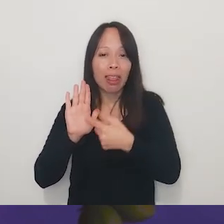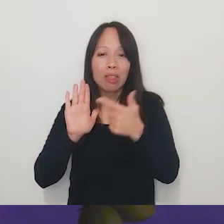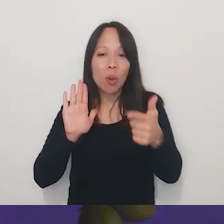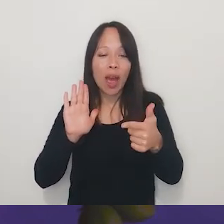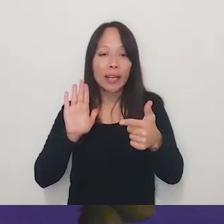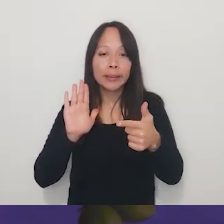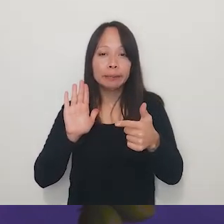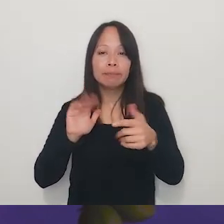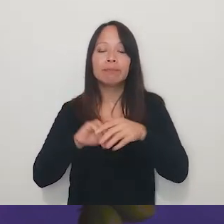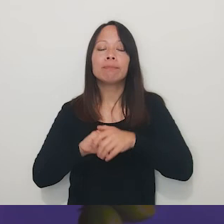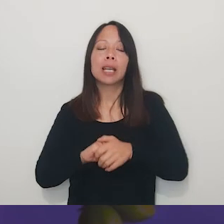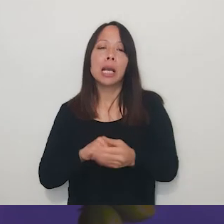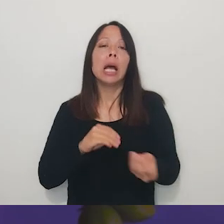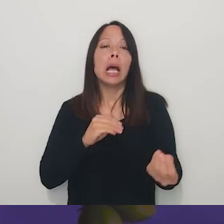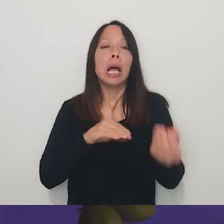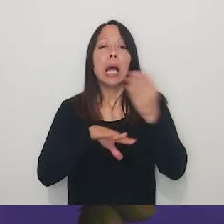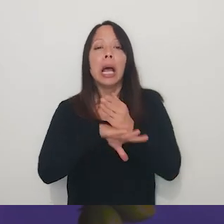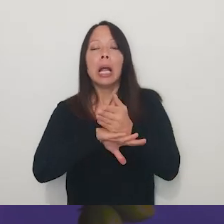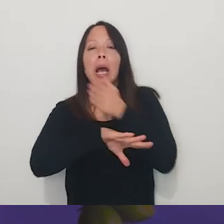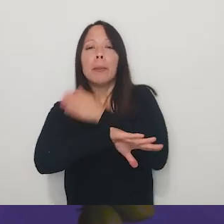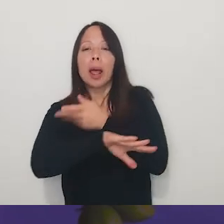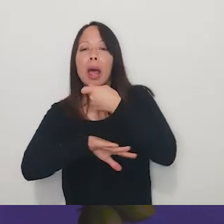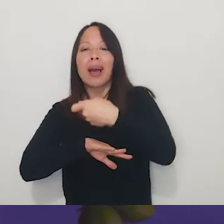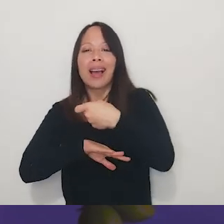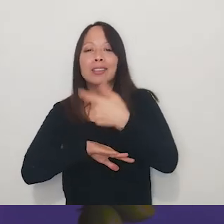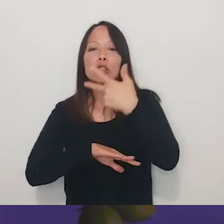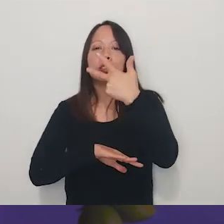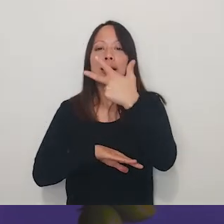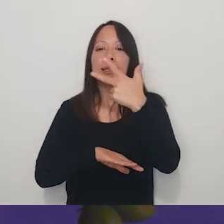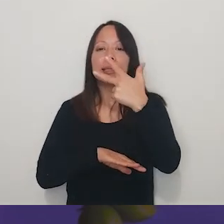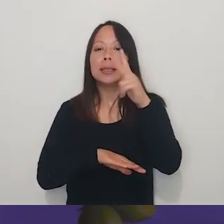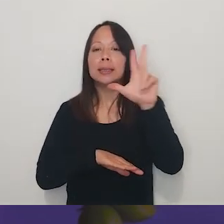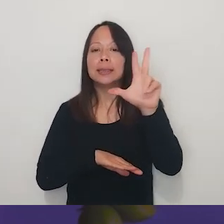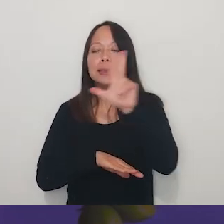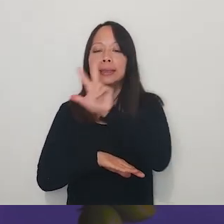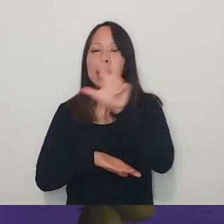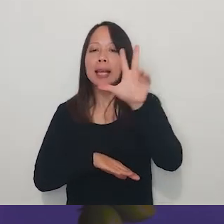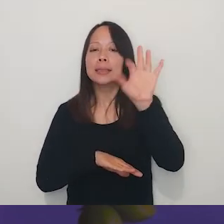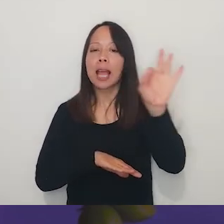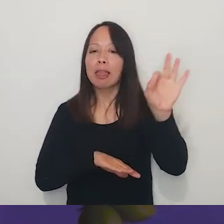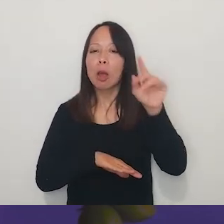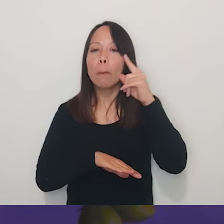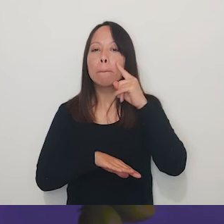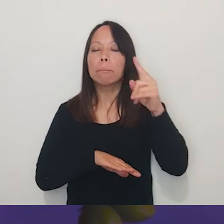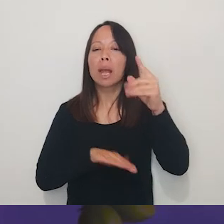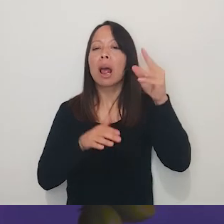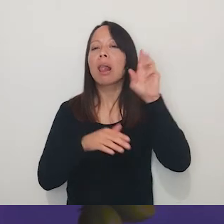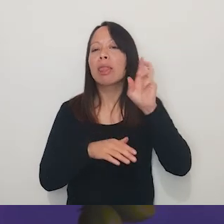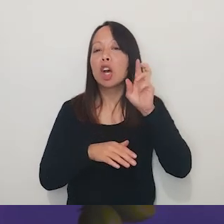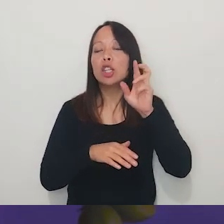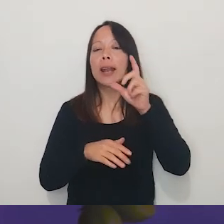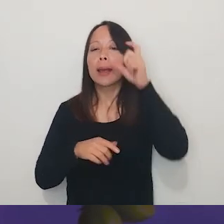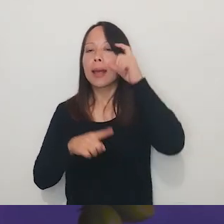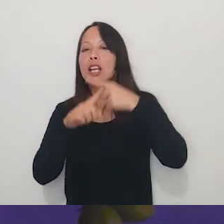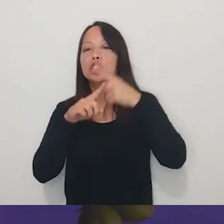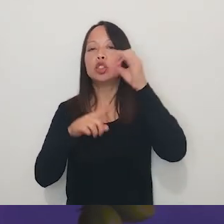gasto preingreso había sido de $300.000 y el promedio de estudios usando rápidamente un exoma